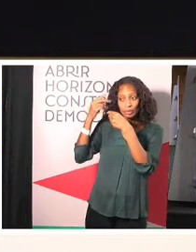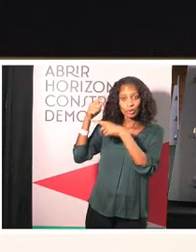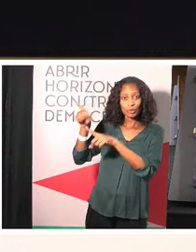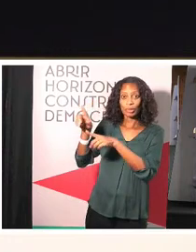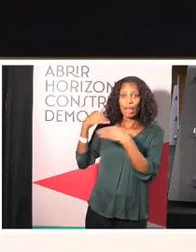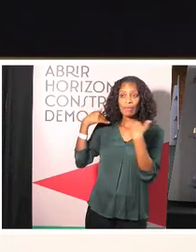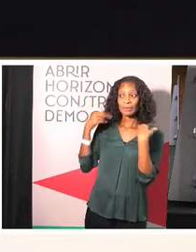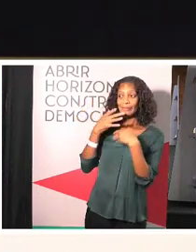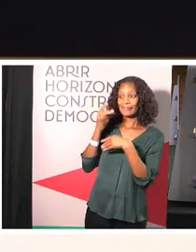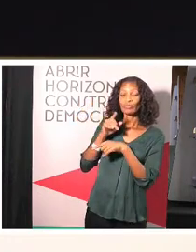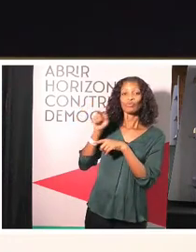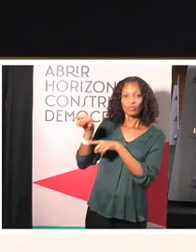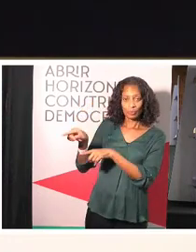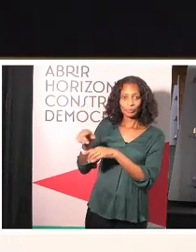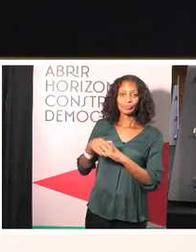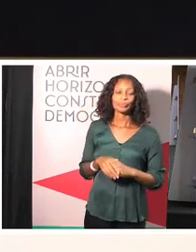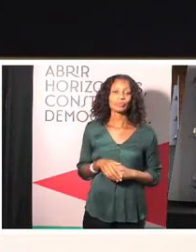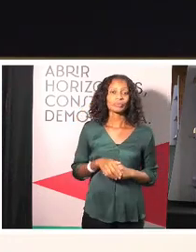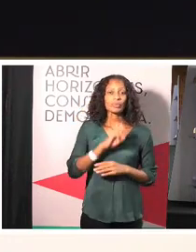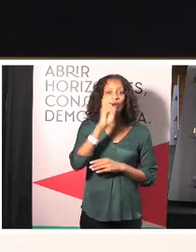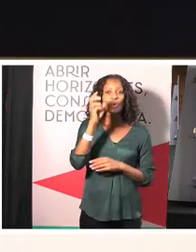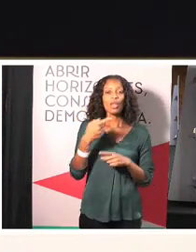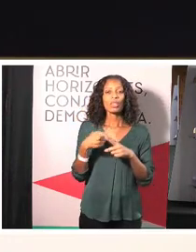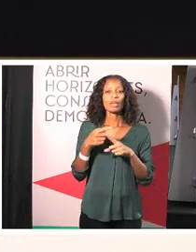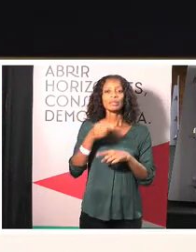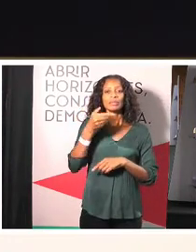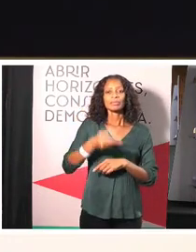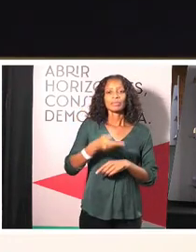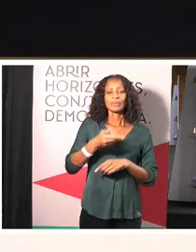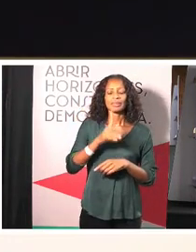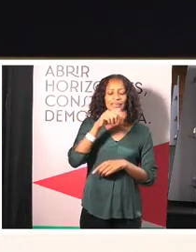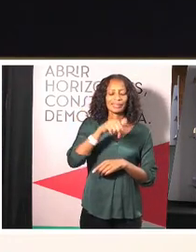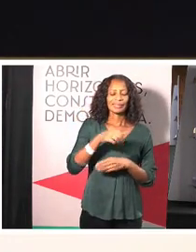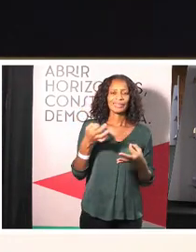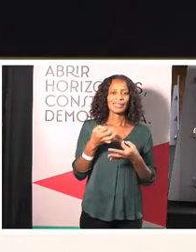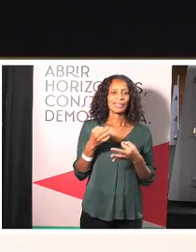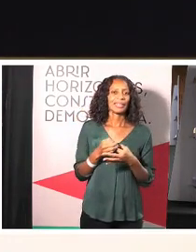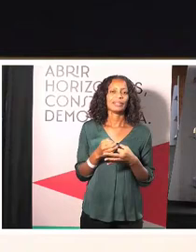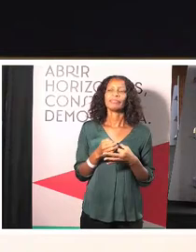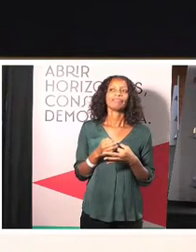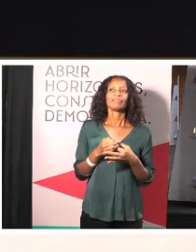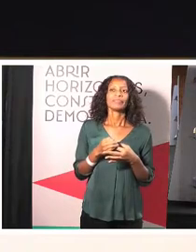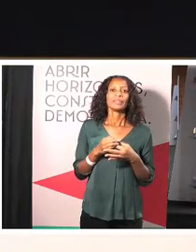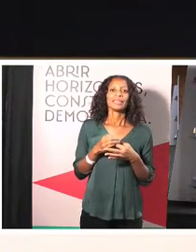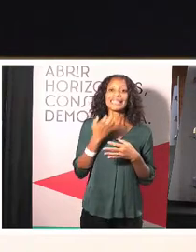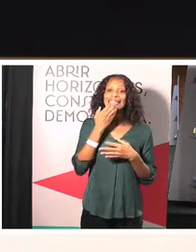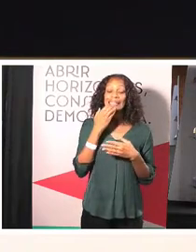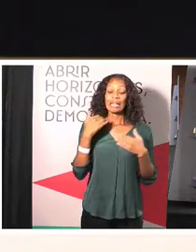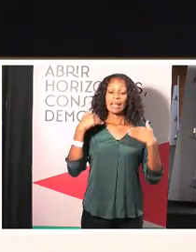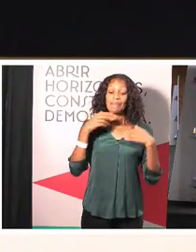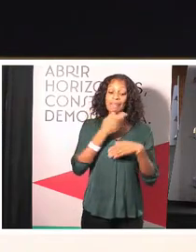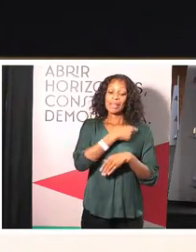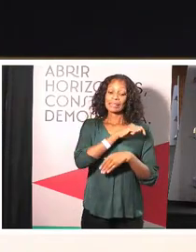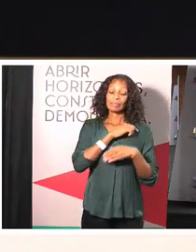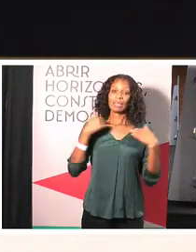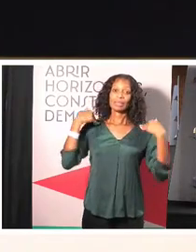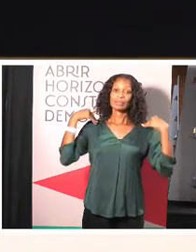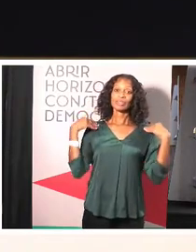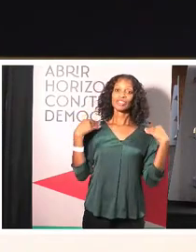Un elemento que además es significativo en esta no responsabilizarse es que hay una